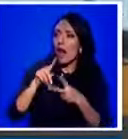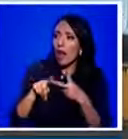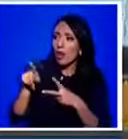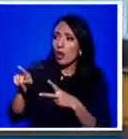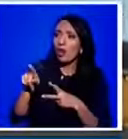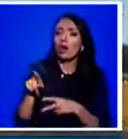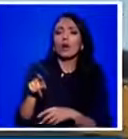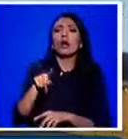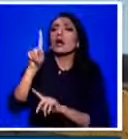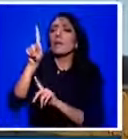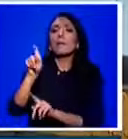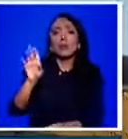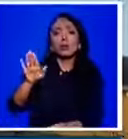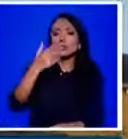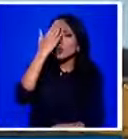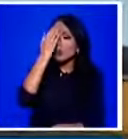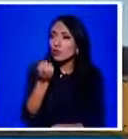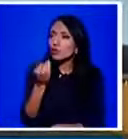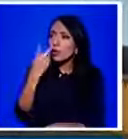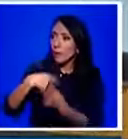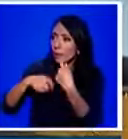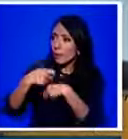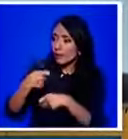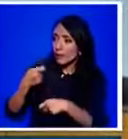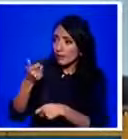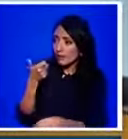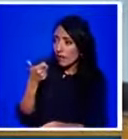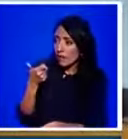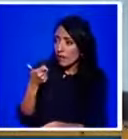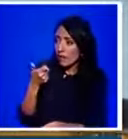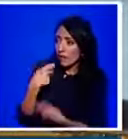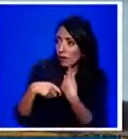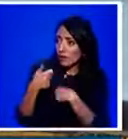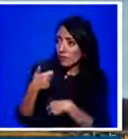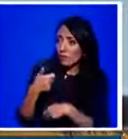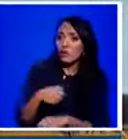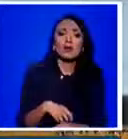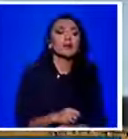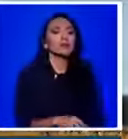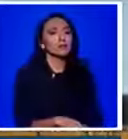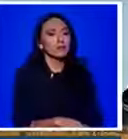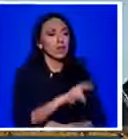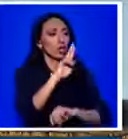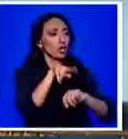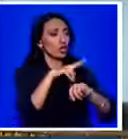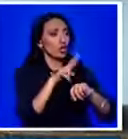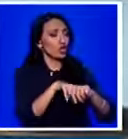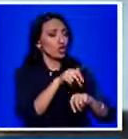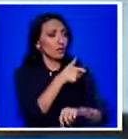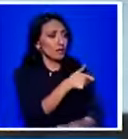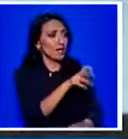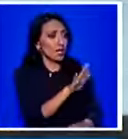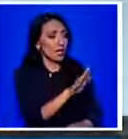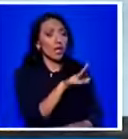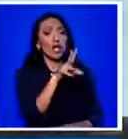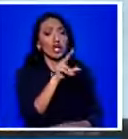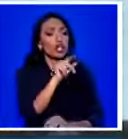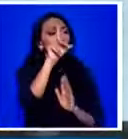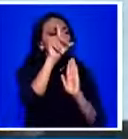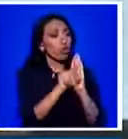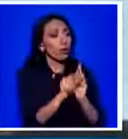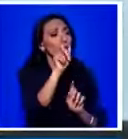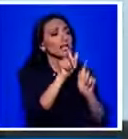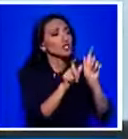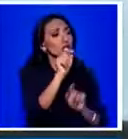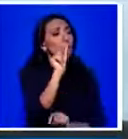días. Coméntenos, por favor, ¿cómo está la venta de boletos? Normalmente, mi corazón. ¿Está normal para ustedes? ¿Sí, no ha habido ningún descenso